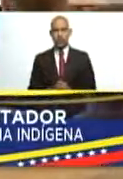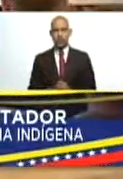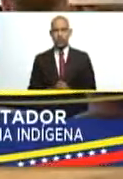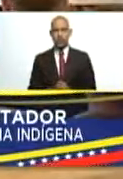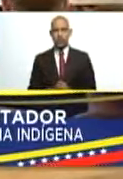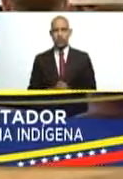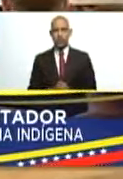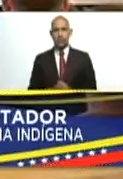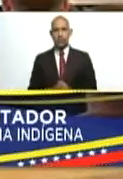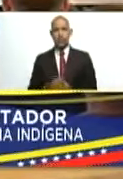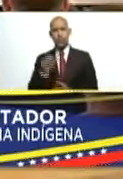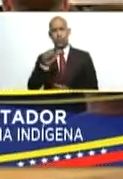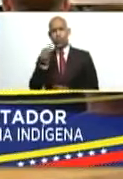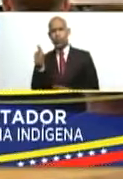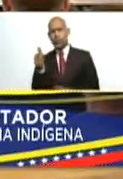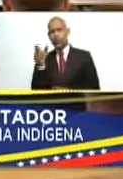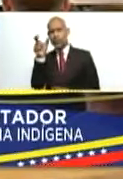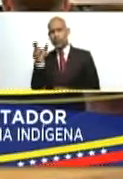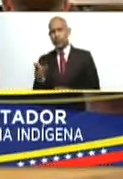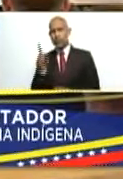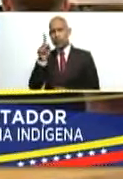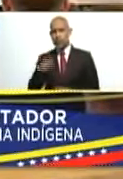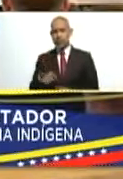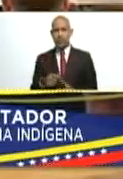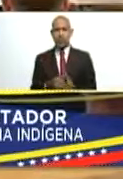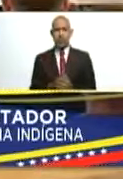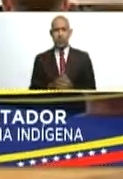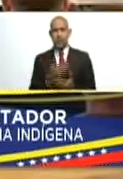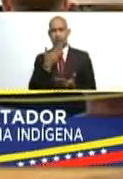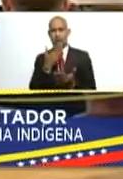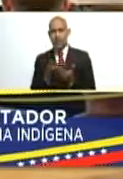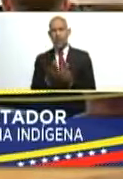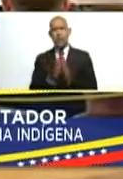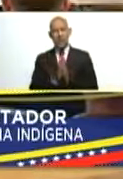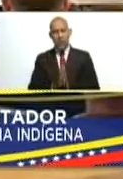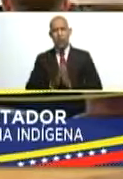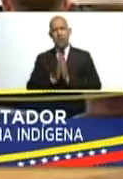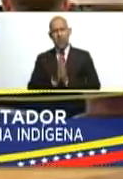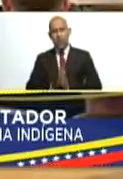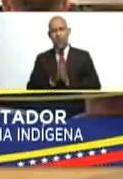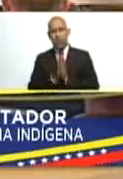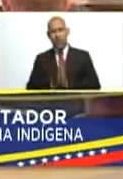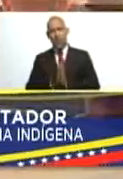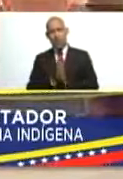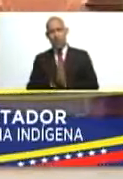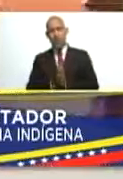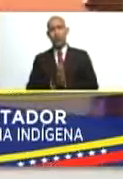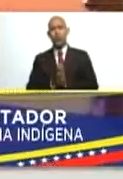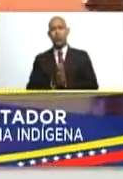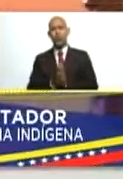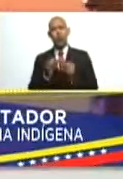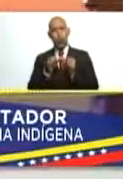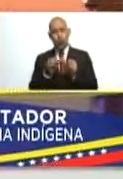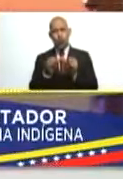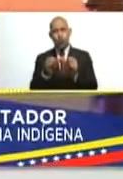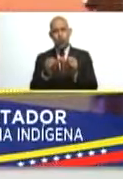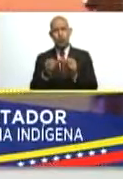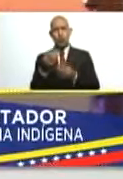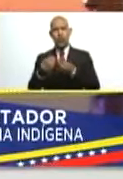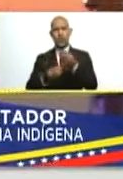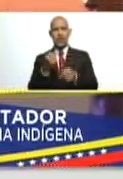Y Requena. Requena insistió mucho. ¿Ah? Insistió mucho que esto no se quedara en los libros.